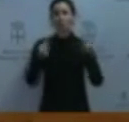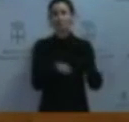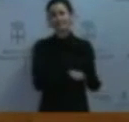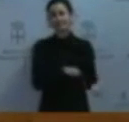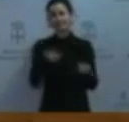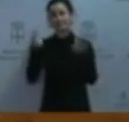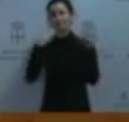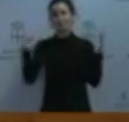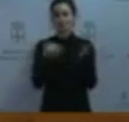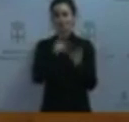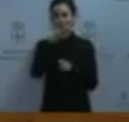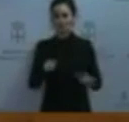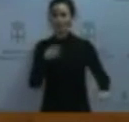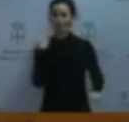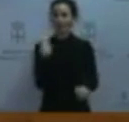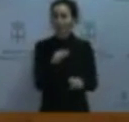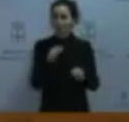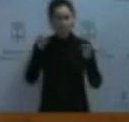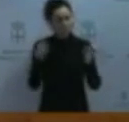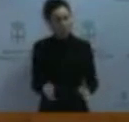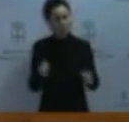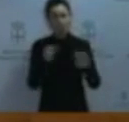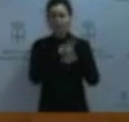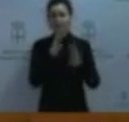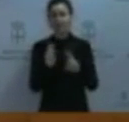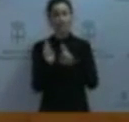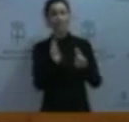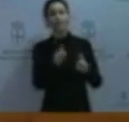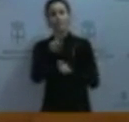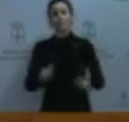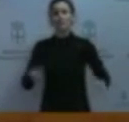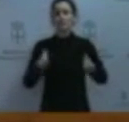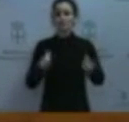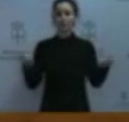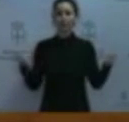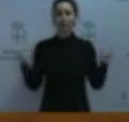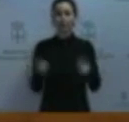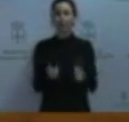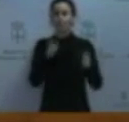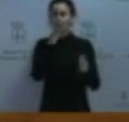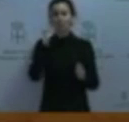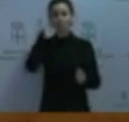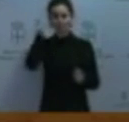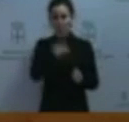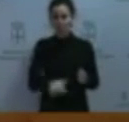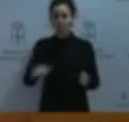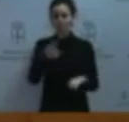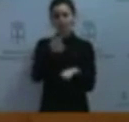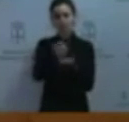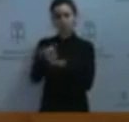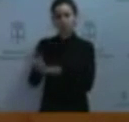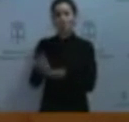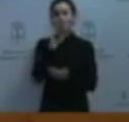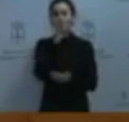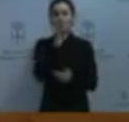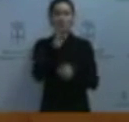9.000 jóvenes. Estos datos confirman la sangría demográfica reciente que expulsa de los espacios rurales a los segmentos de la